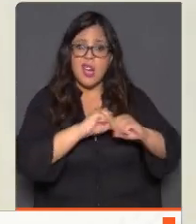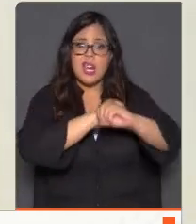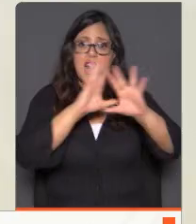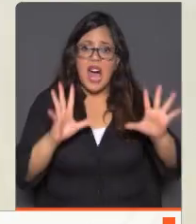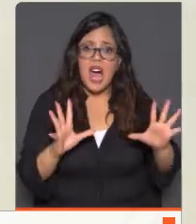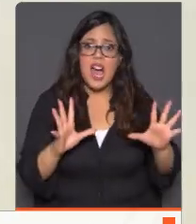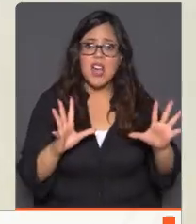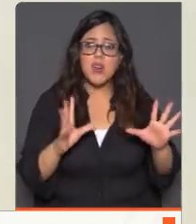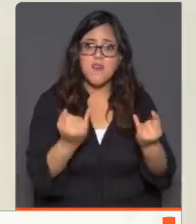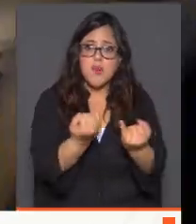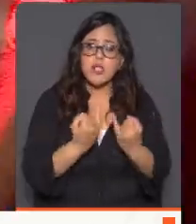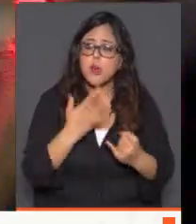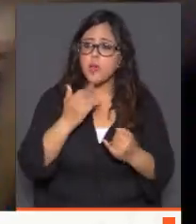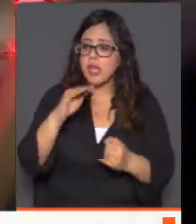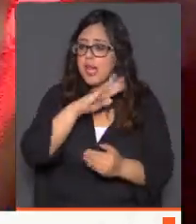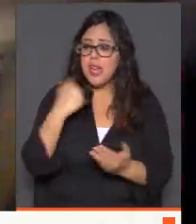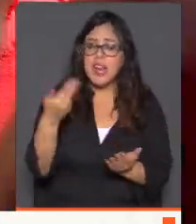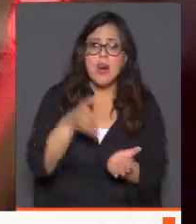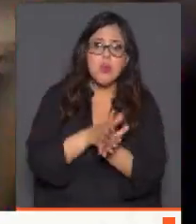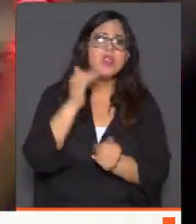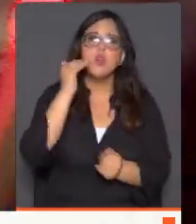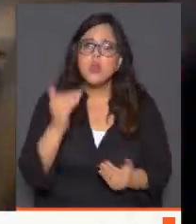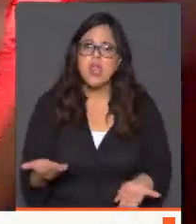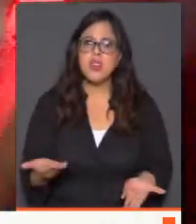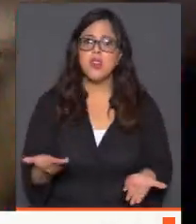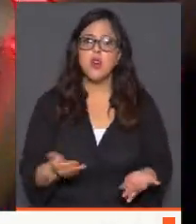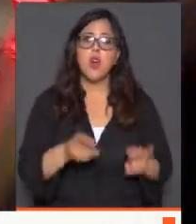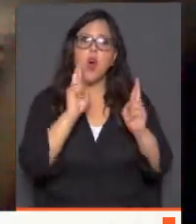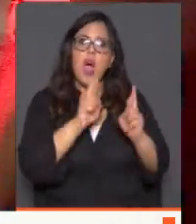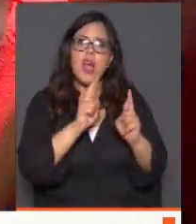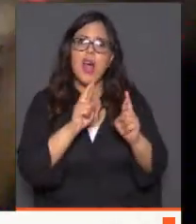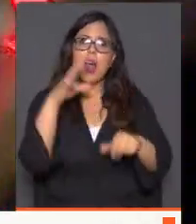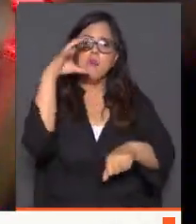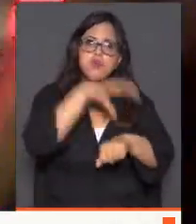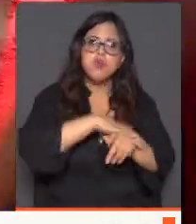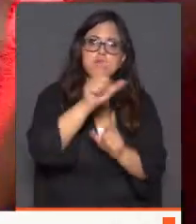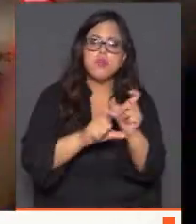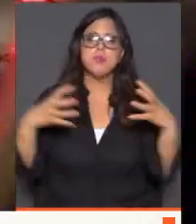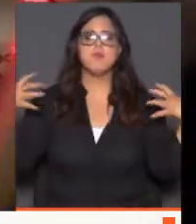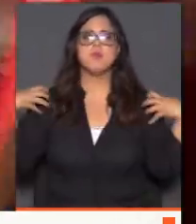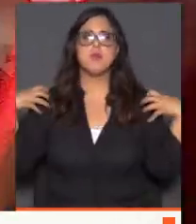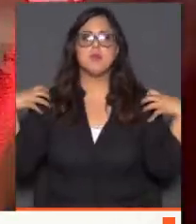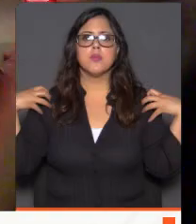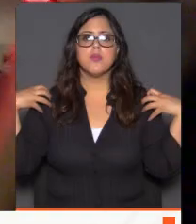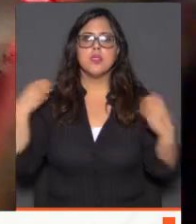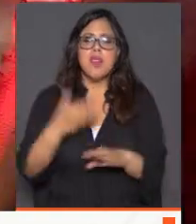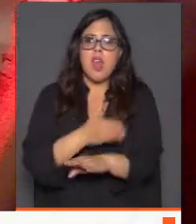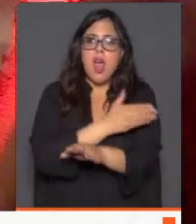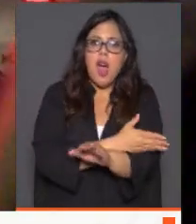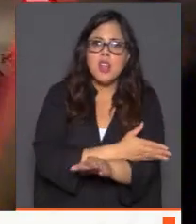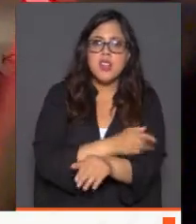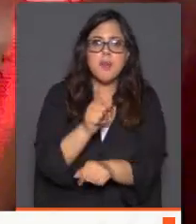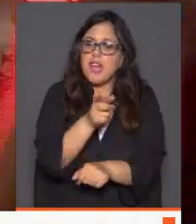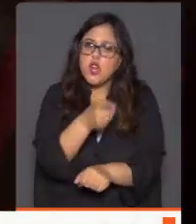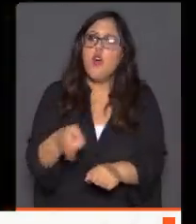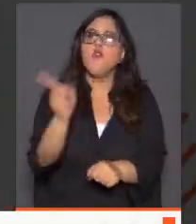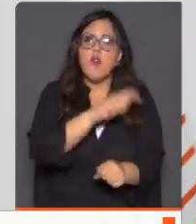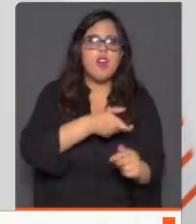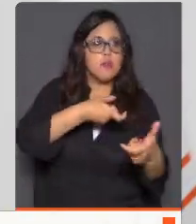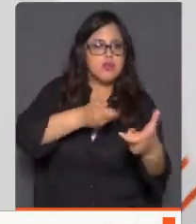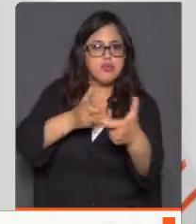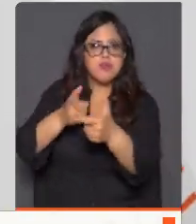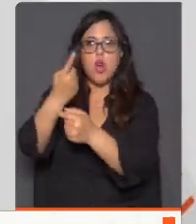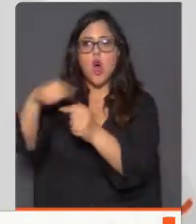la muerte de un niño Ojalá atrapar a los autores de los disparos lo antes posible para que no vuelvan a valear otra casa